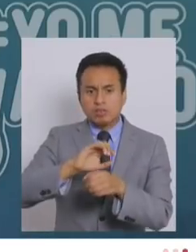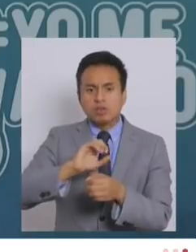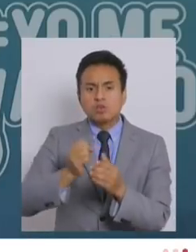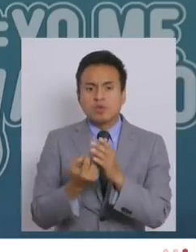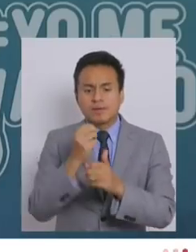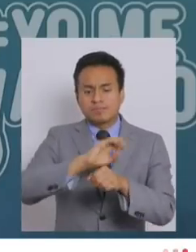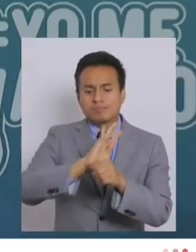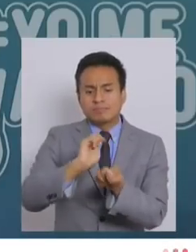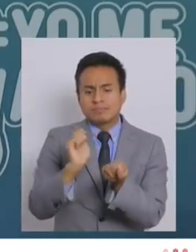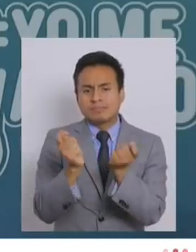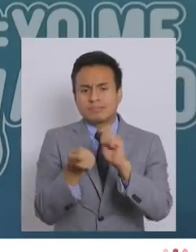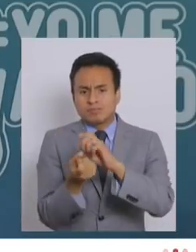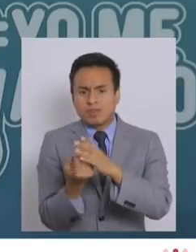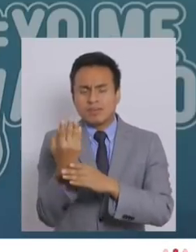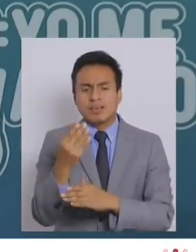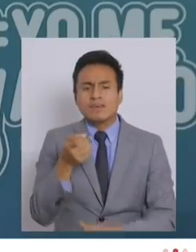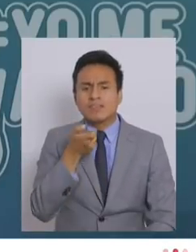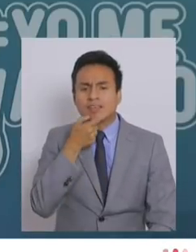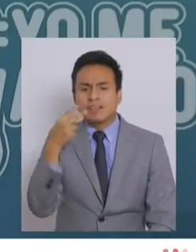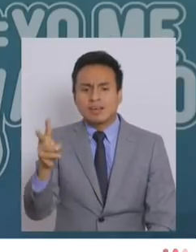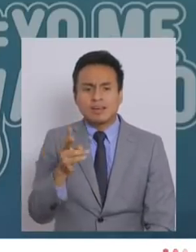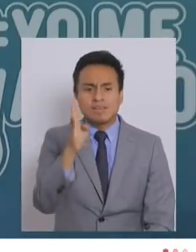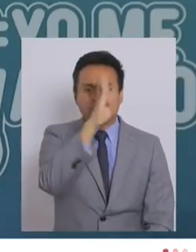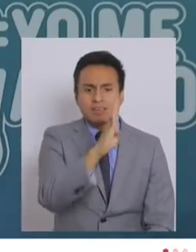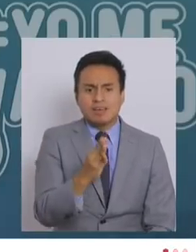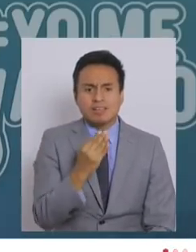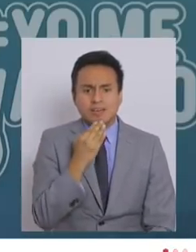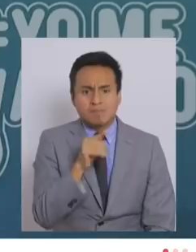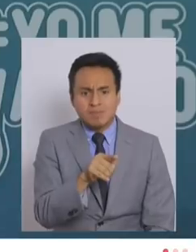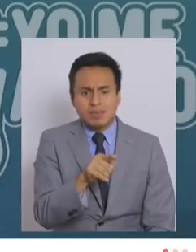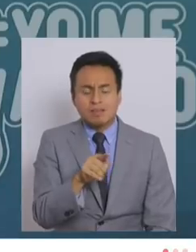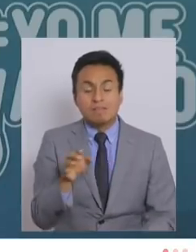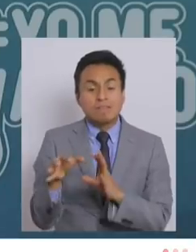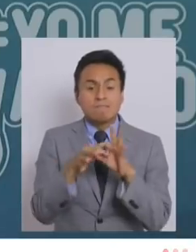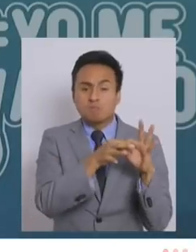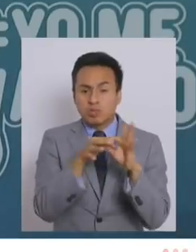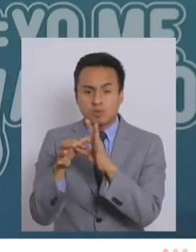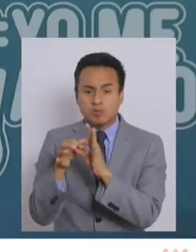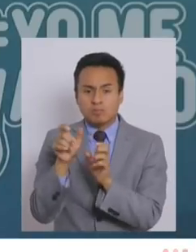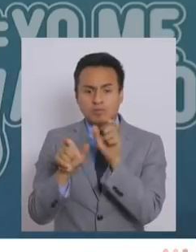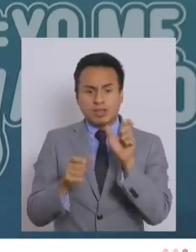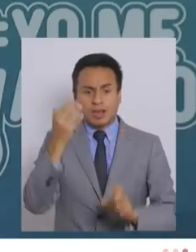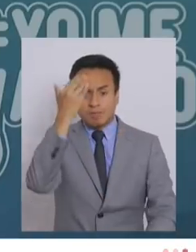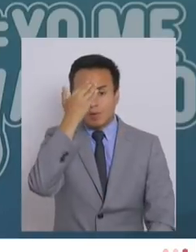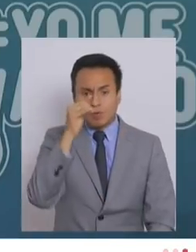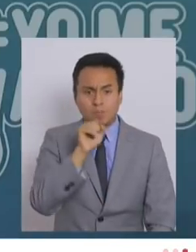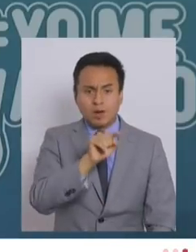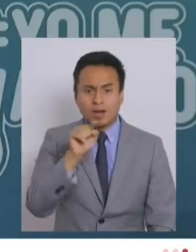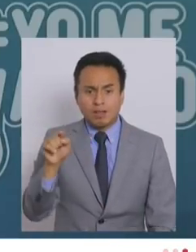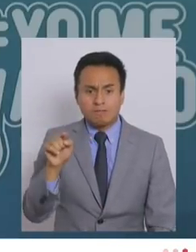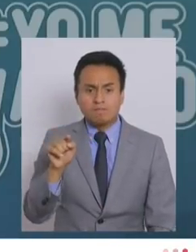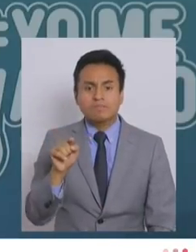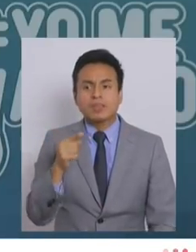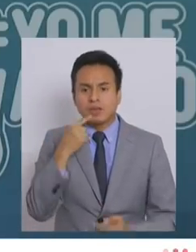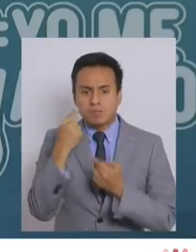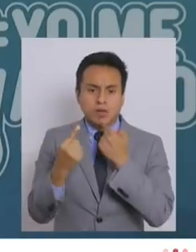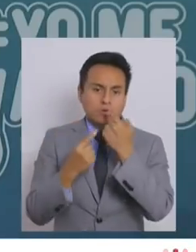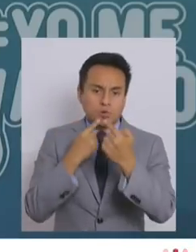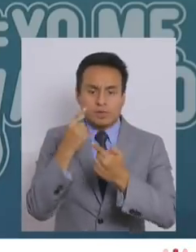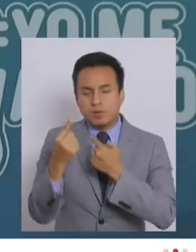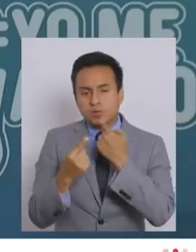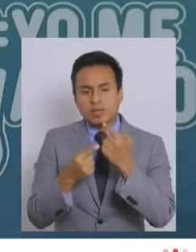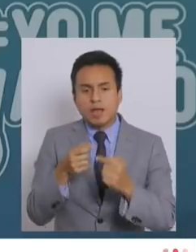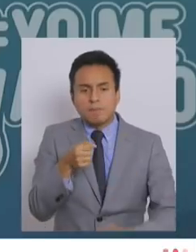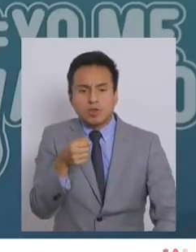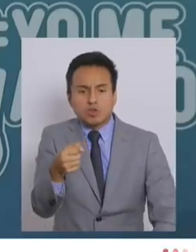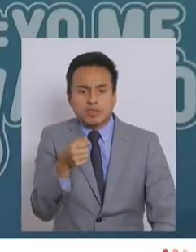cepas británicas y cepa brasileña que también son motivo de preocupación y que han sido preguntas reiteradas de los